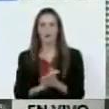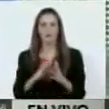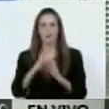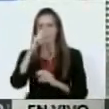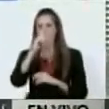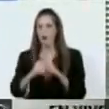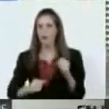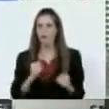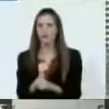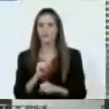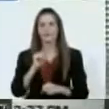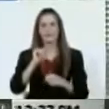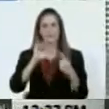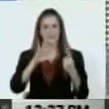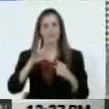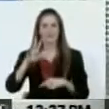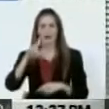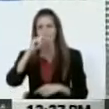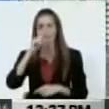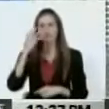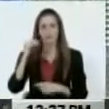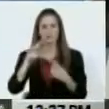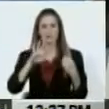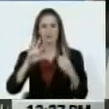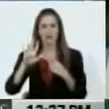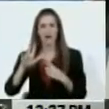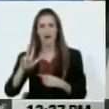años, 63, perdón,